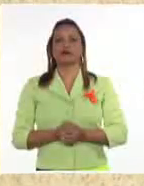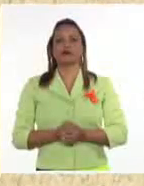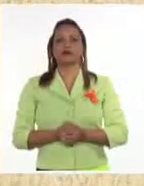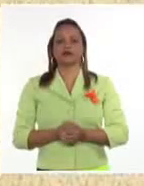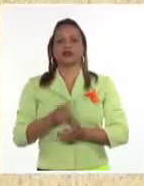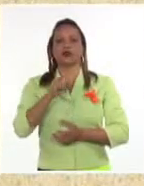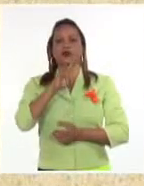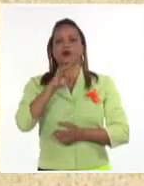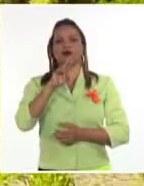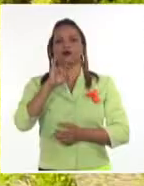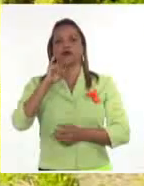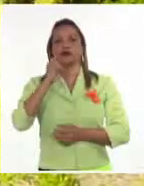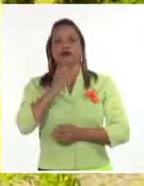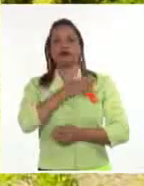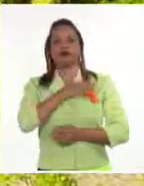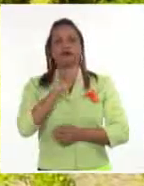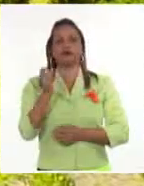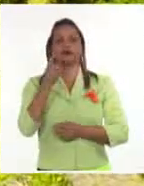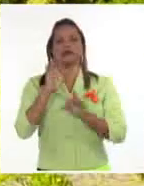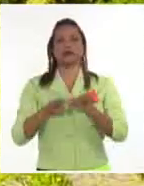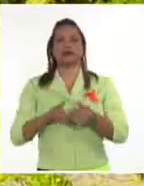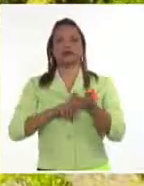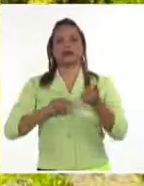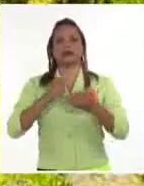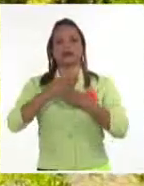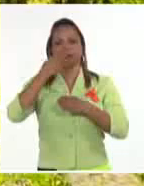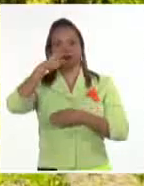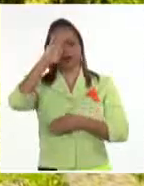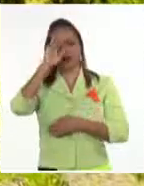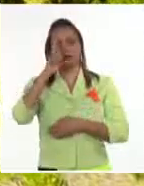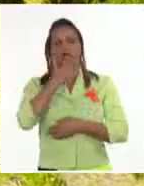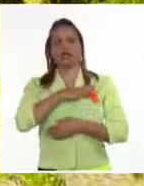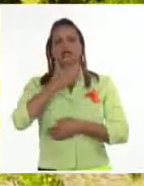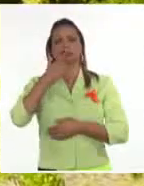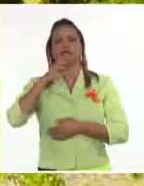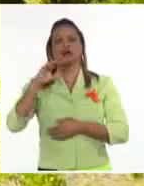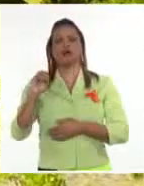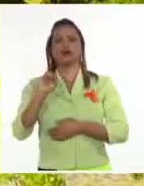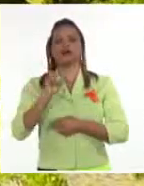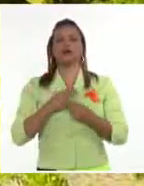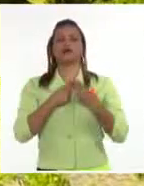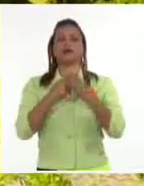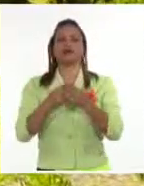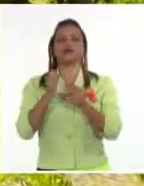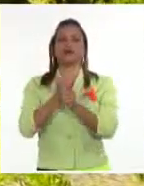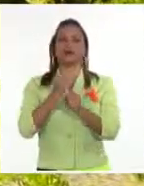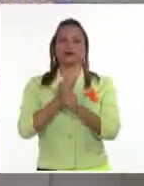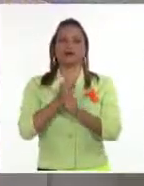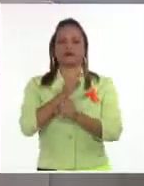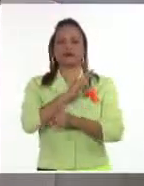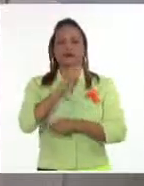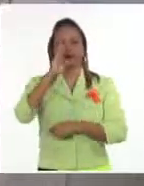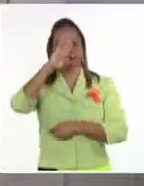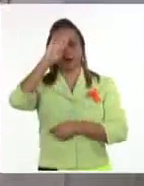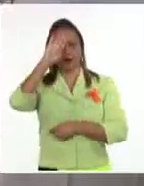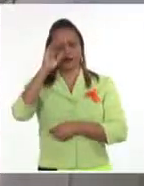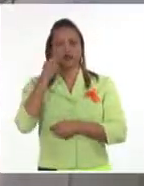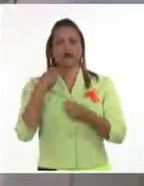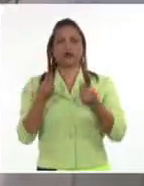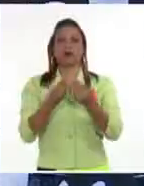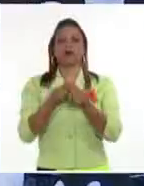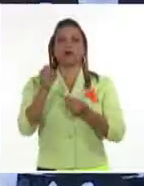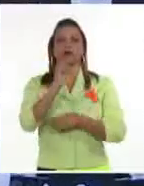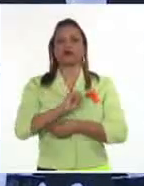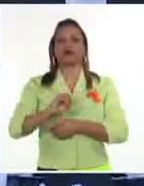primer secretario de esta provincia, y Lázaro Espósito Canto, héroe del trabajo de la República, acompañados de dirigentes de organizaciones políticas